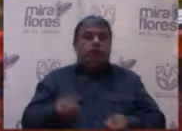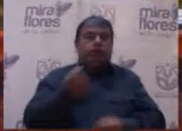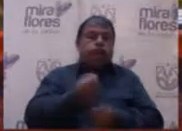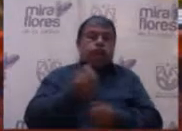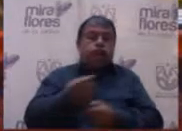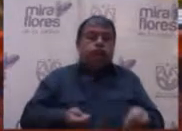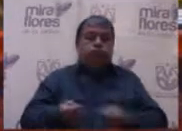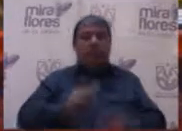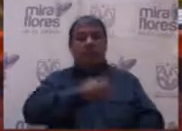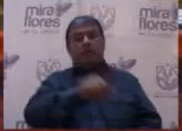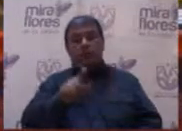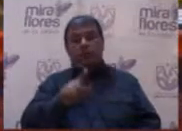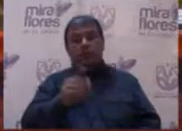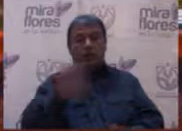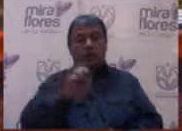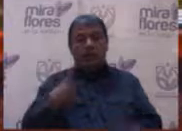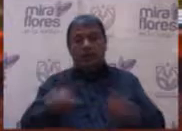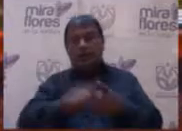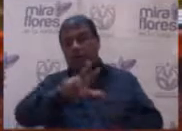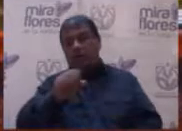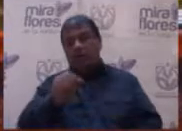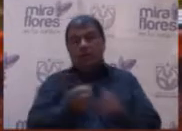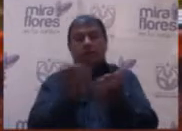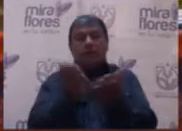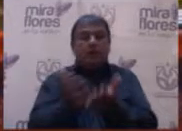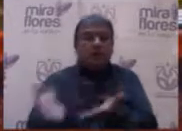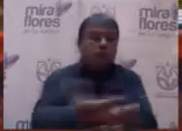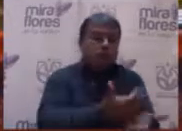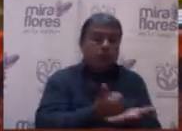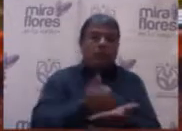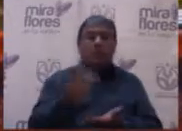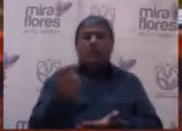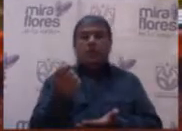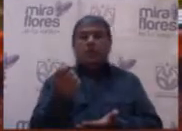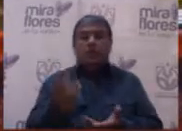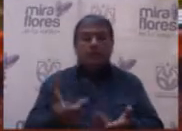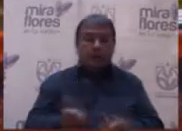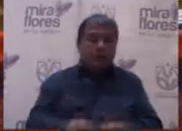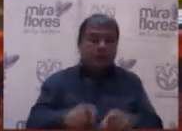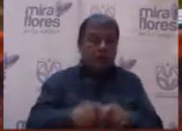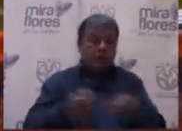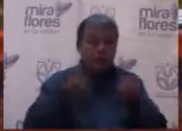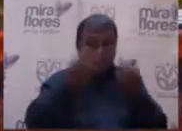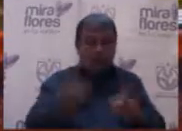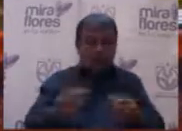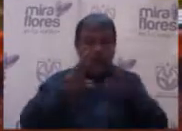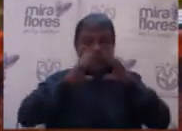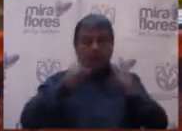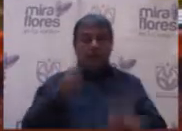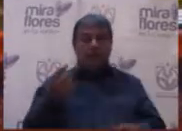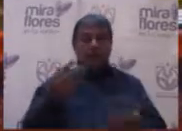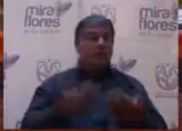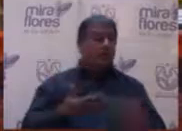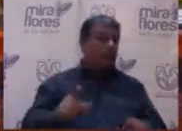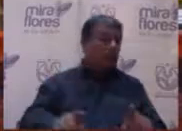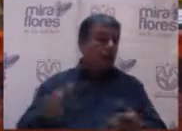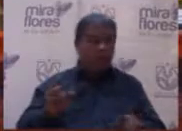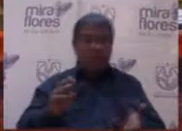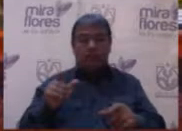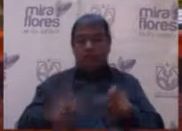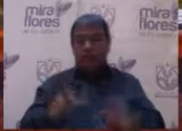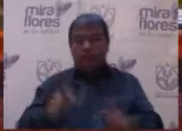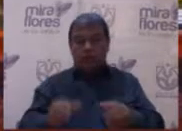del 31 de enero al 30 de abril en materia de recaudación. Estos informes, señor alcalde, se encuentran en la Secretaría General. Si algún miembro del